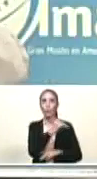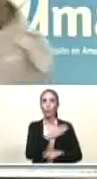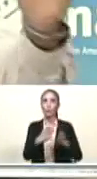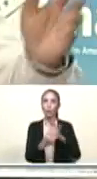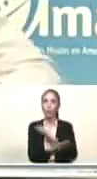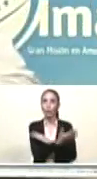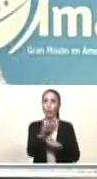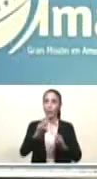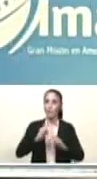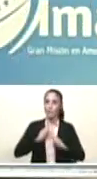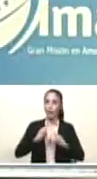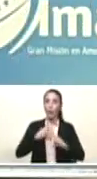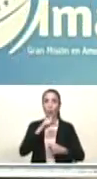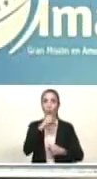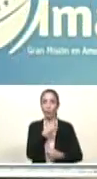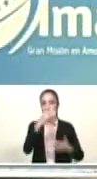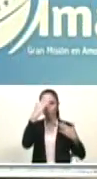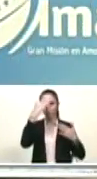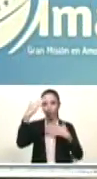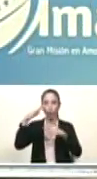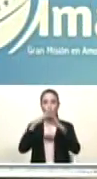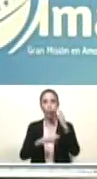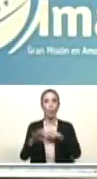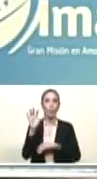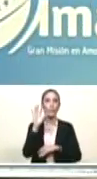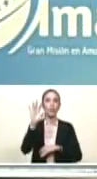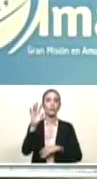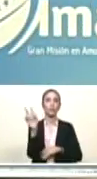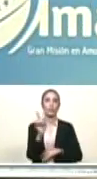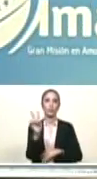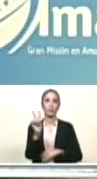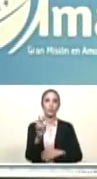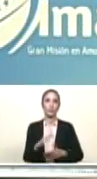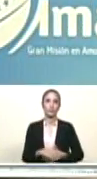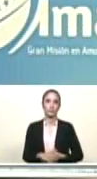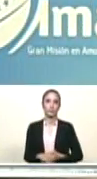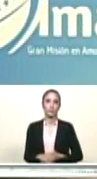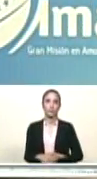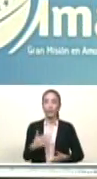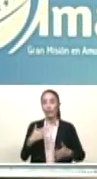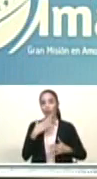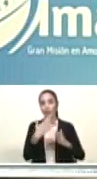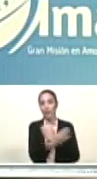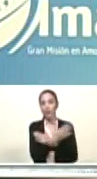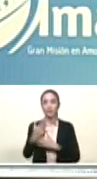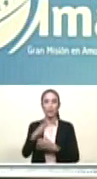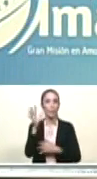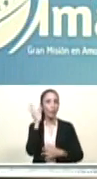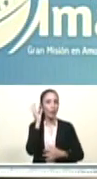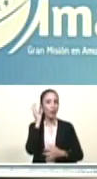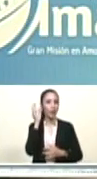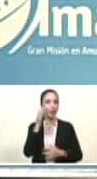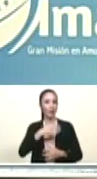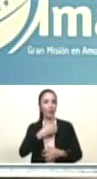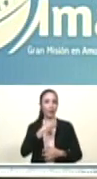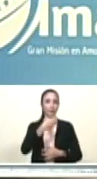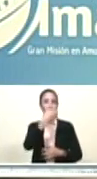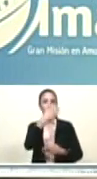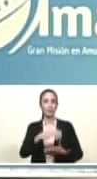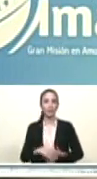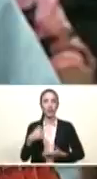información. Saludo a toda nuestra amada patria. Le agradezco a esta cantante de